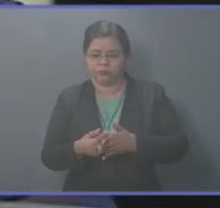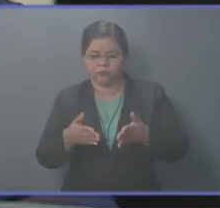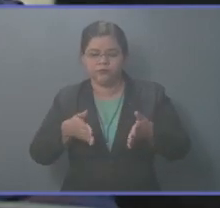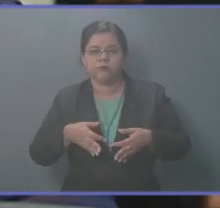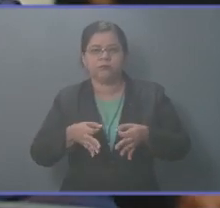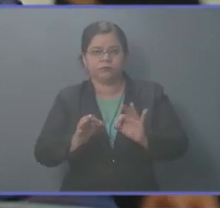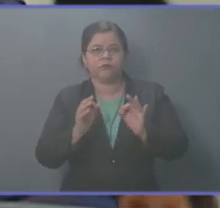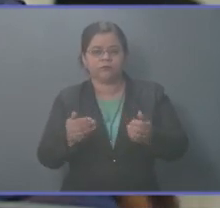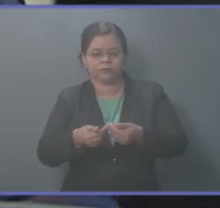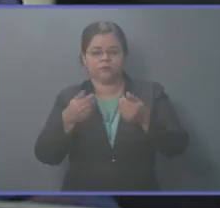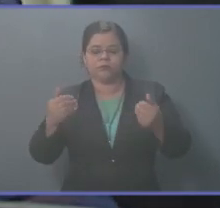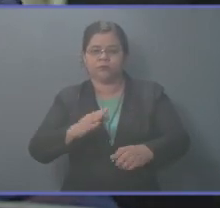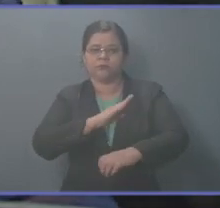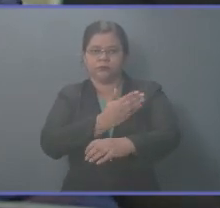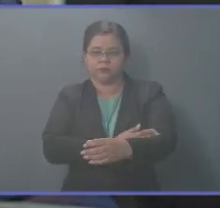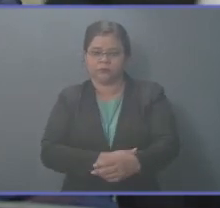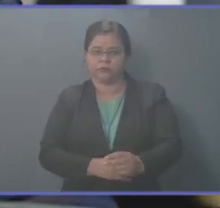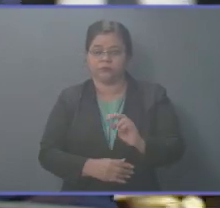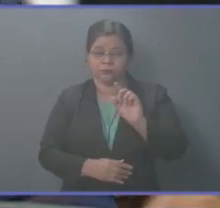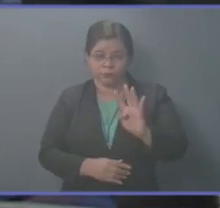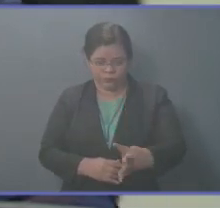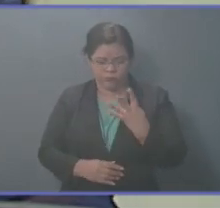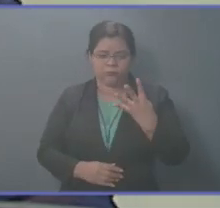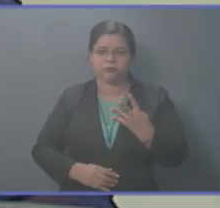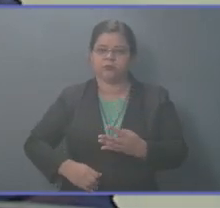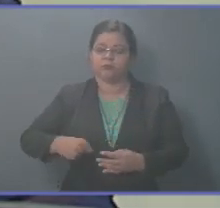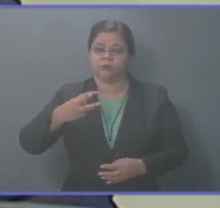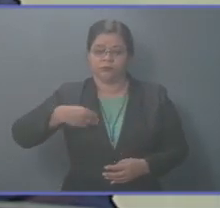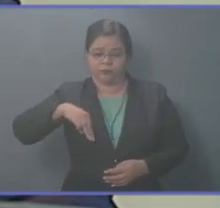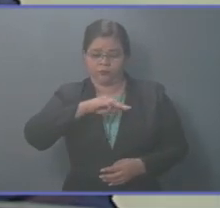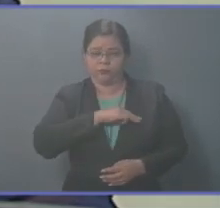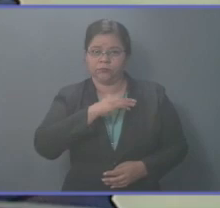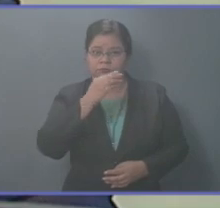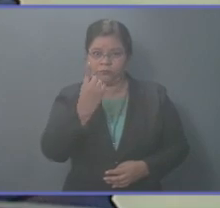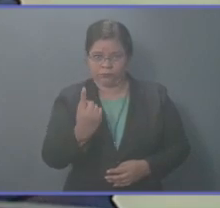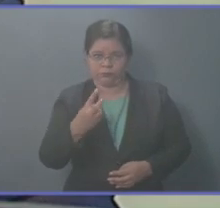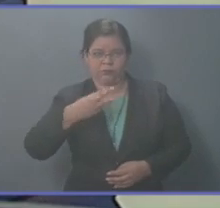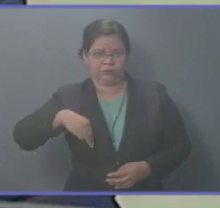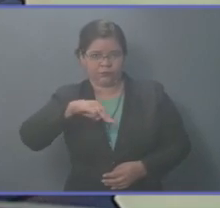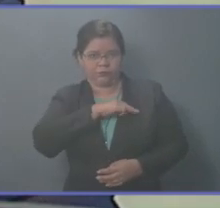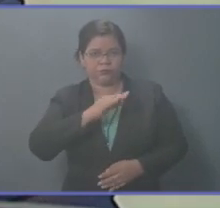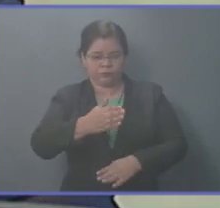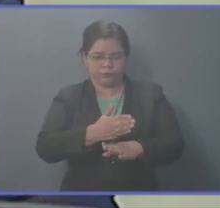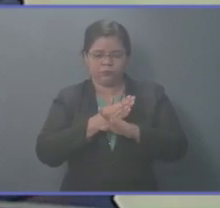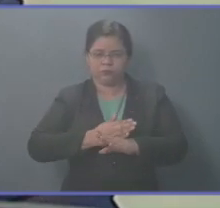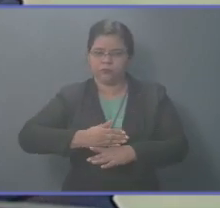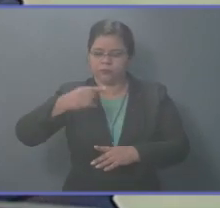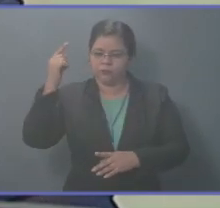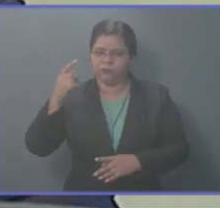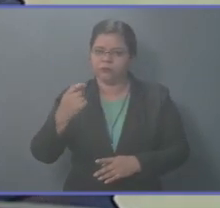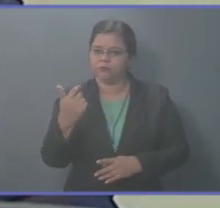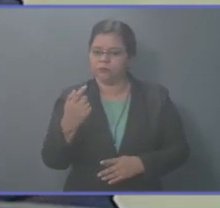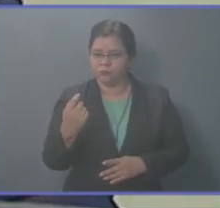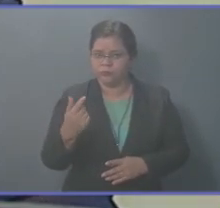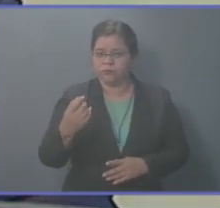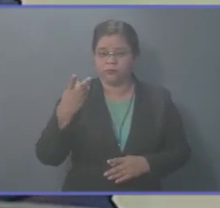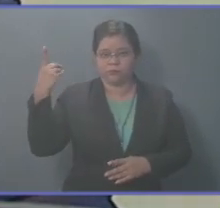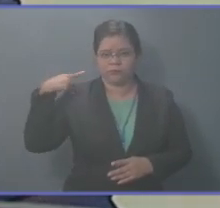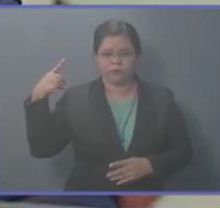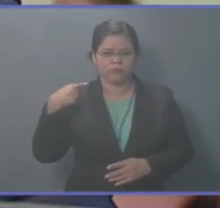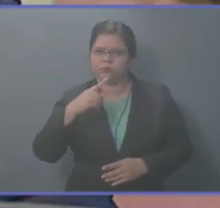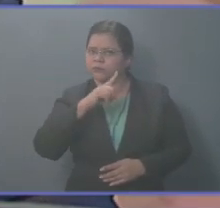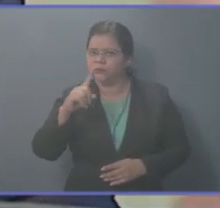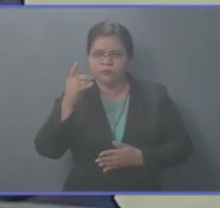poderes. Y cuarto, ordenar al ministro de la Defensa Nacional y al director de la Policía Nacional Civil que no ejerzan funciones y